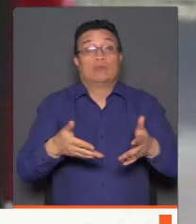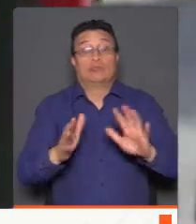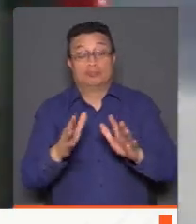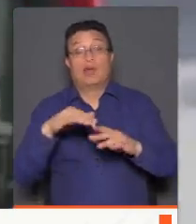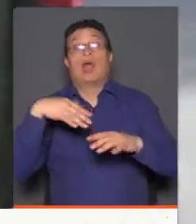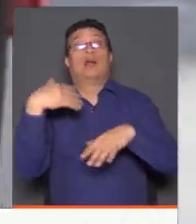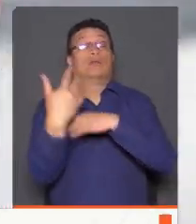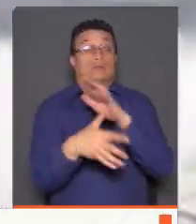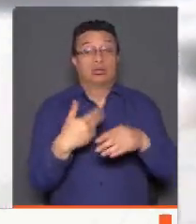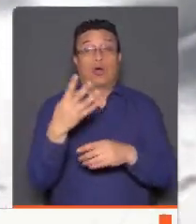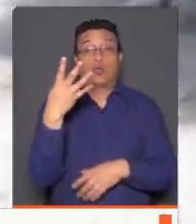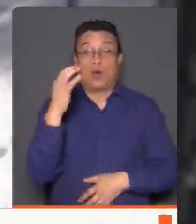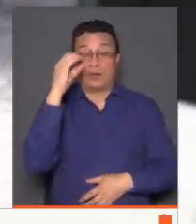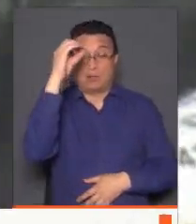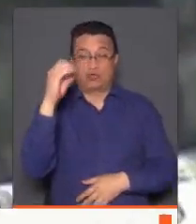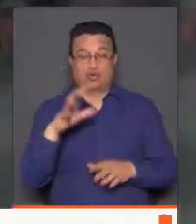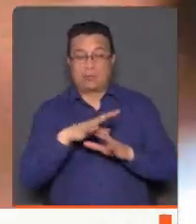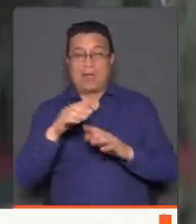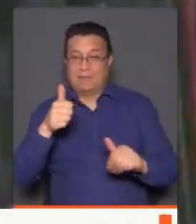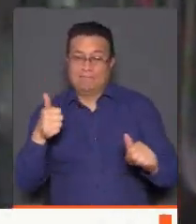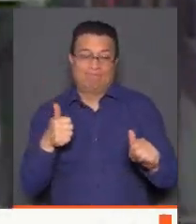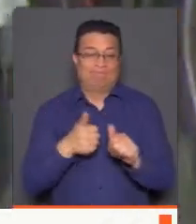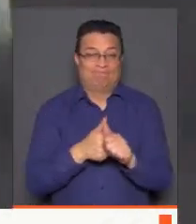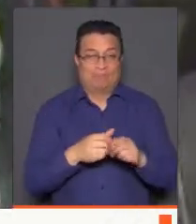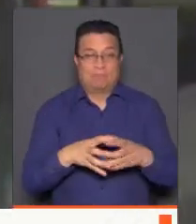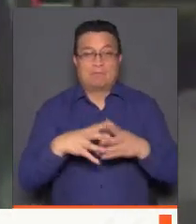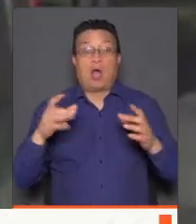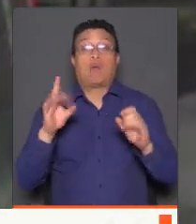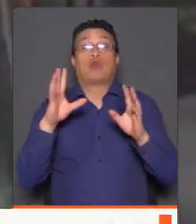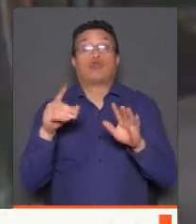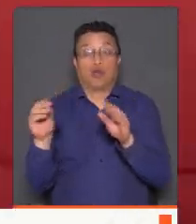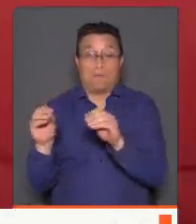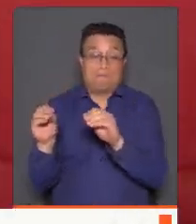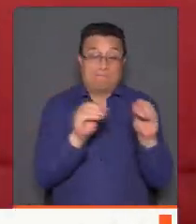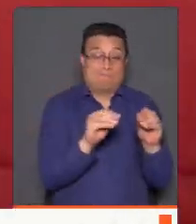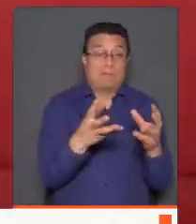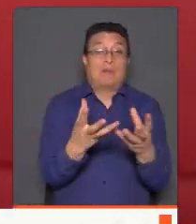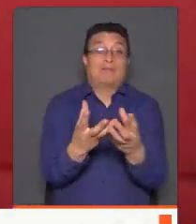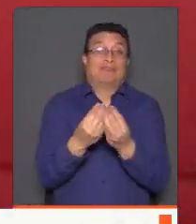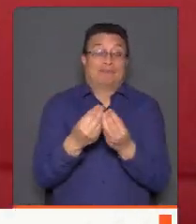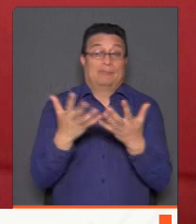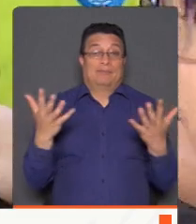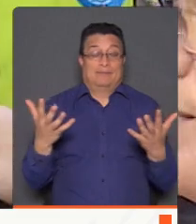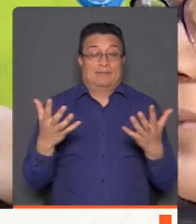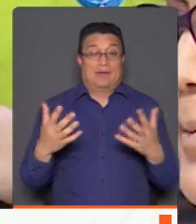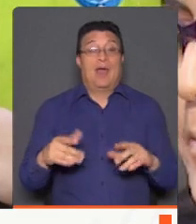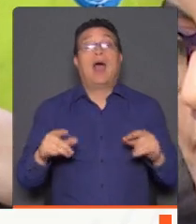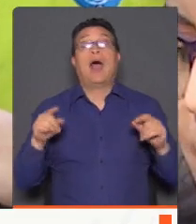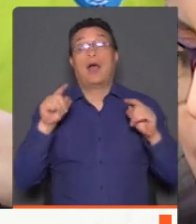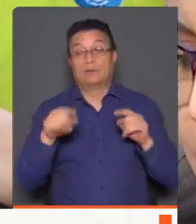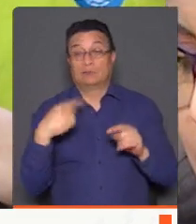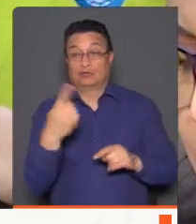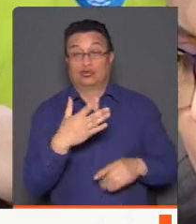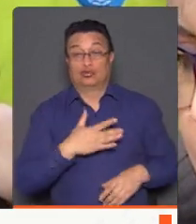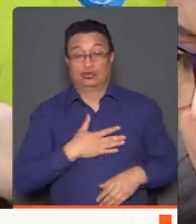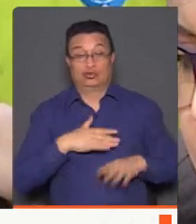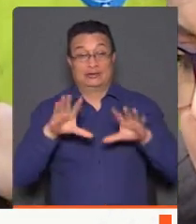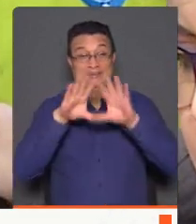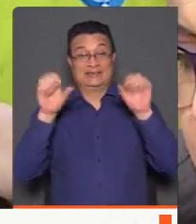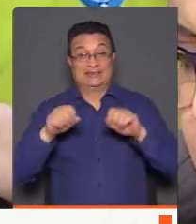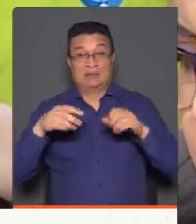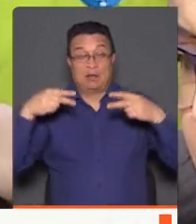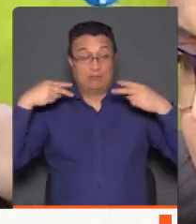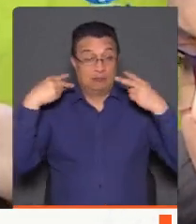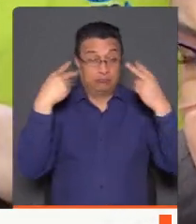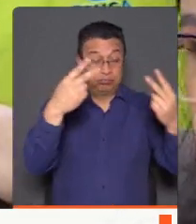en un 40% el servicio ante el eventual adelanto de la hora punta de la tarde. Nosotros lo que tenemos que hacer desde el sistema de transporte público es reforzar